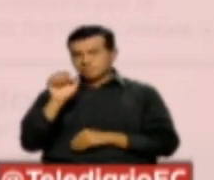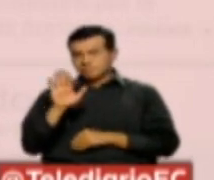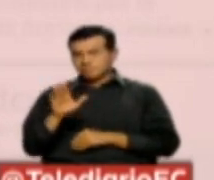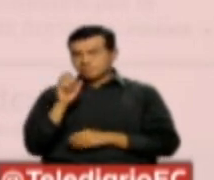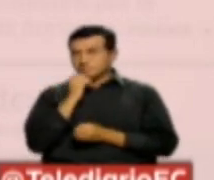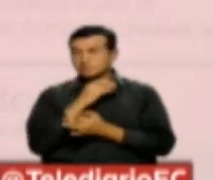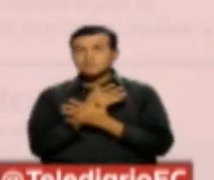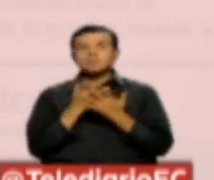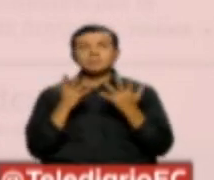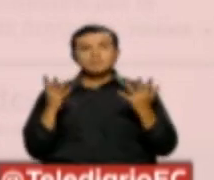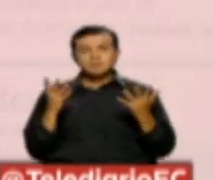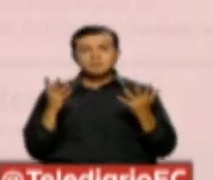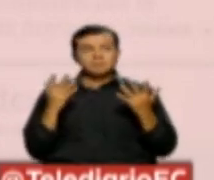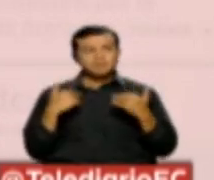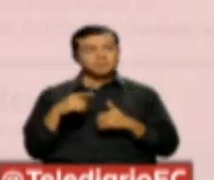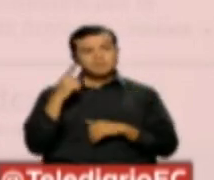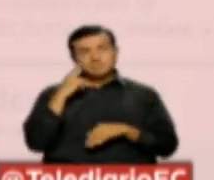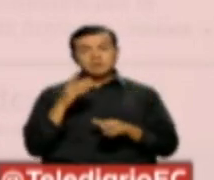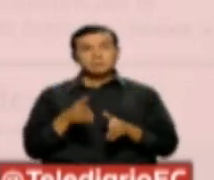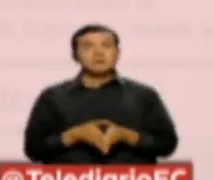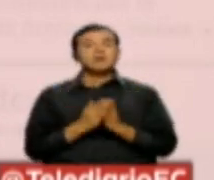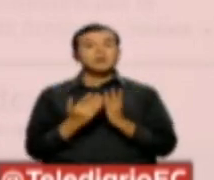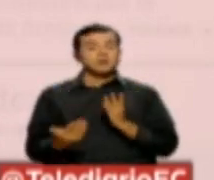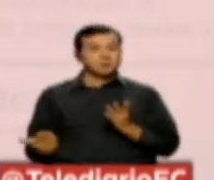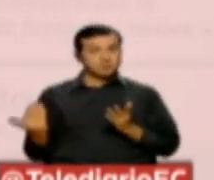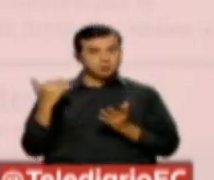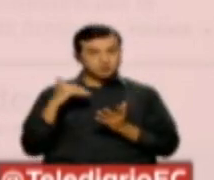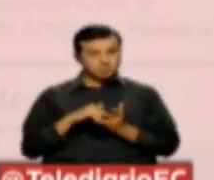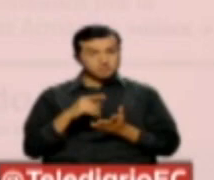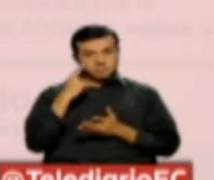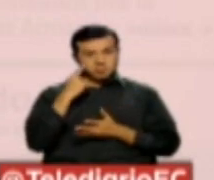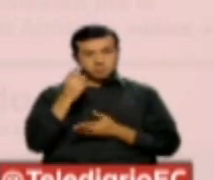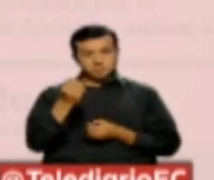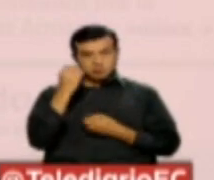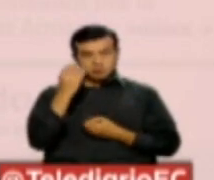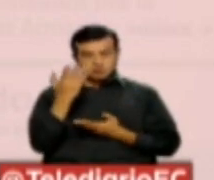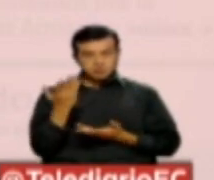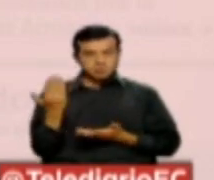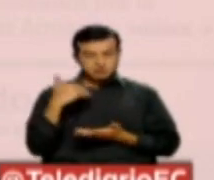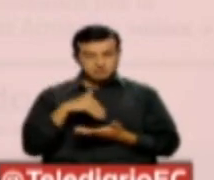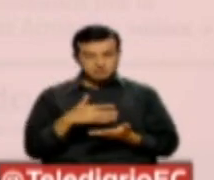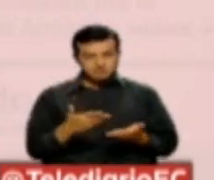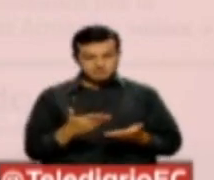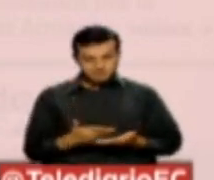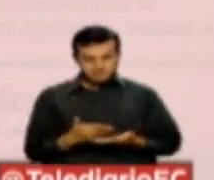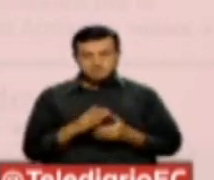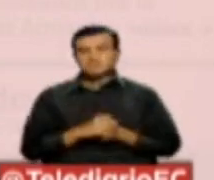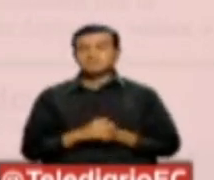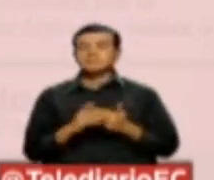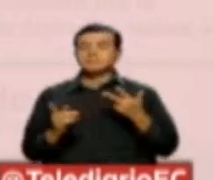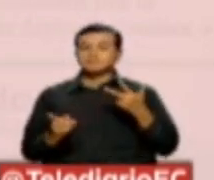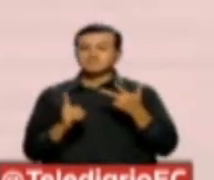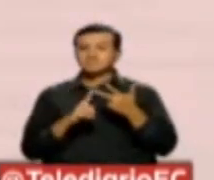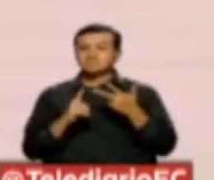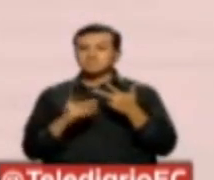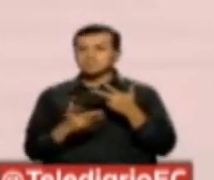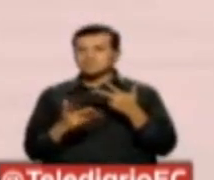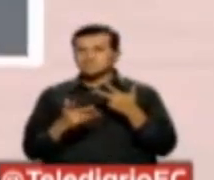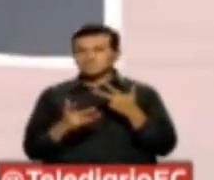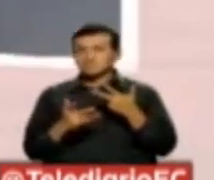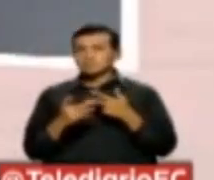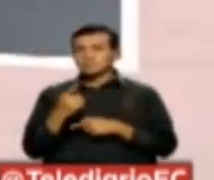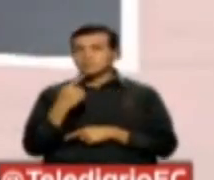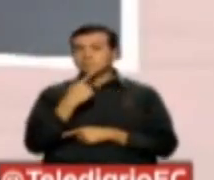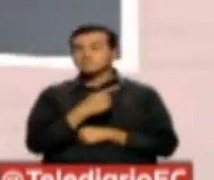hielo lo hará aunque pedirá otra vez la información y finalmente diario el telégrafo